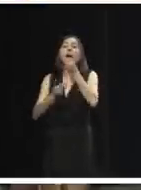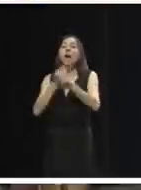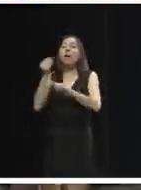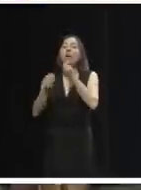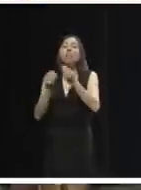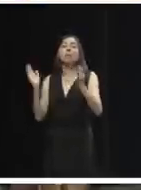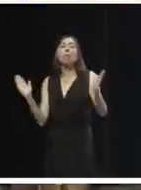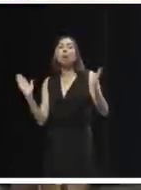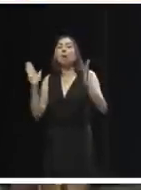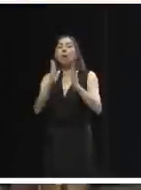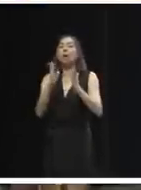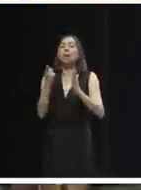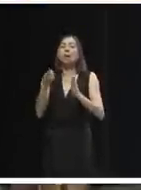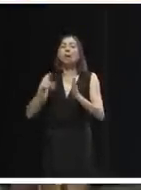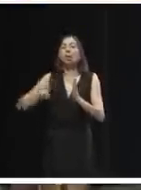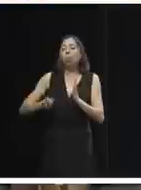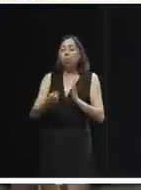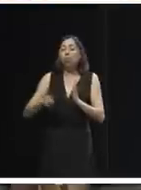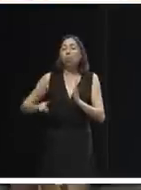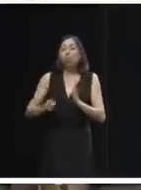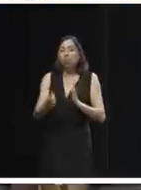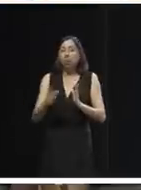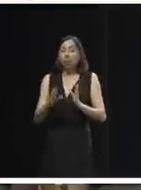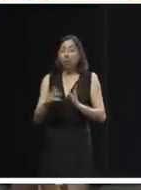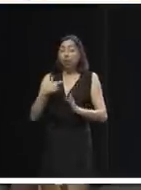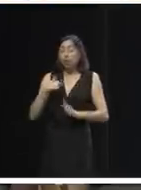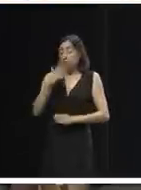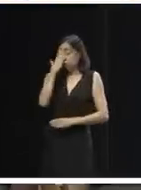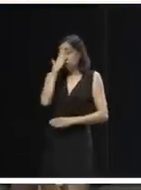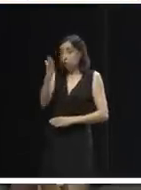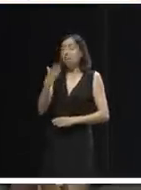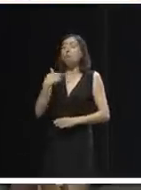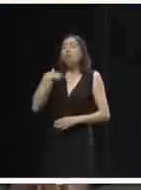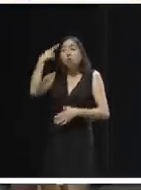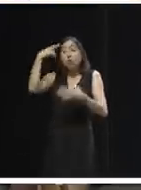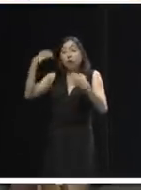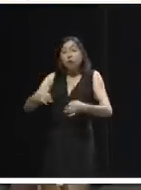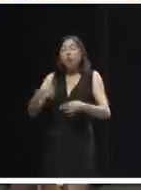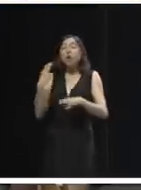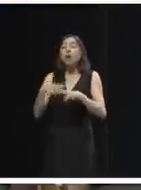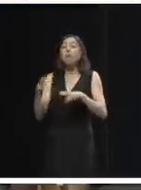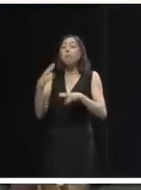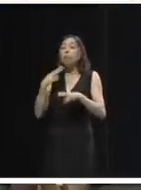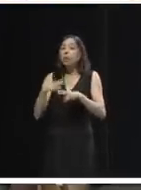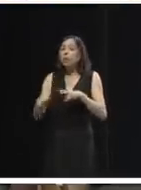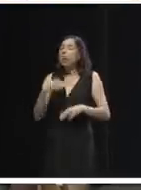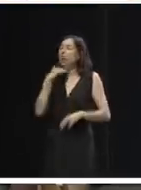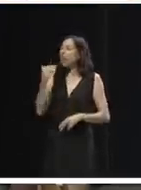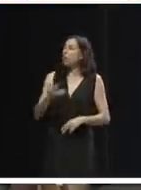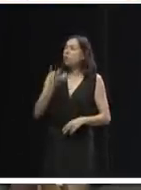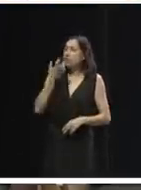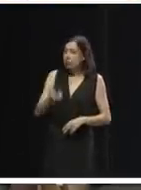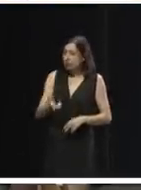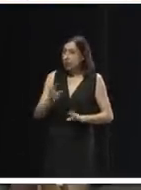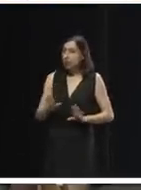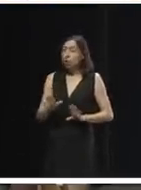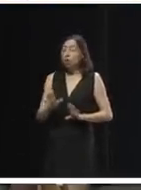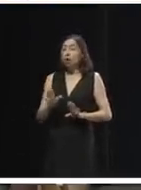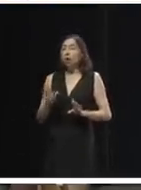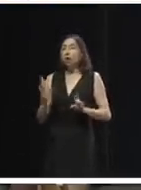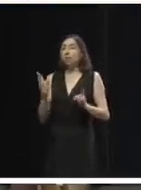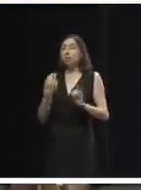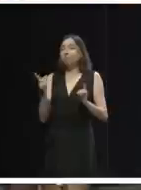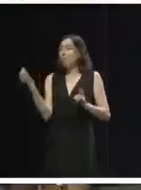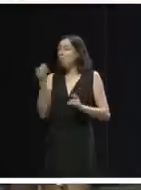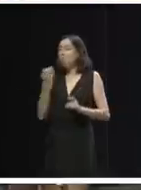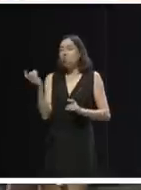zascas. Y yo sinceramente creo que la política es demasiado seria como para convertirla